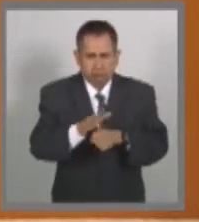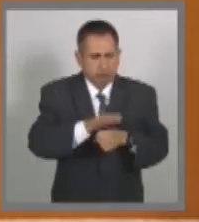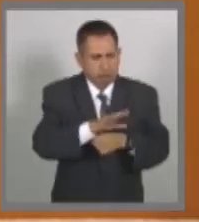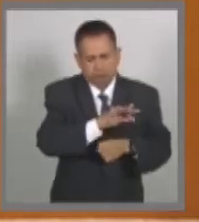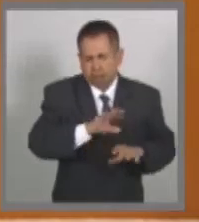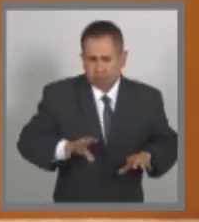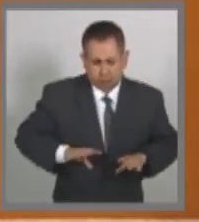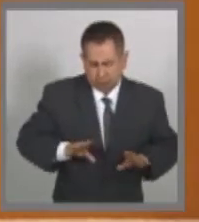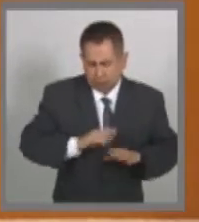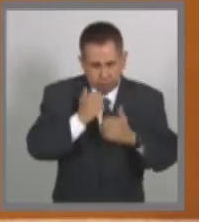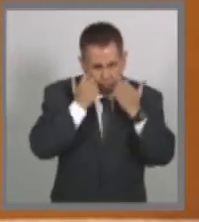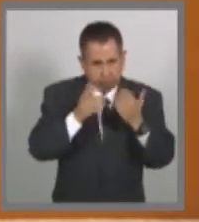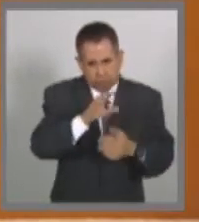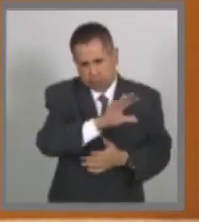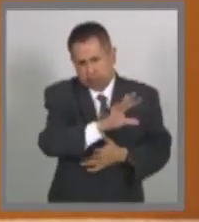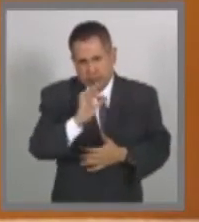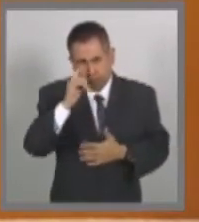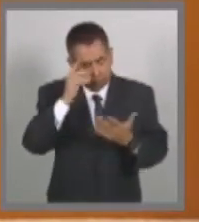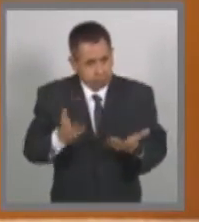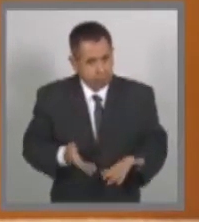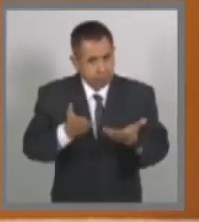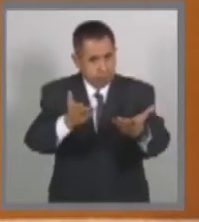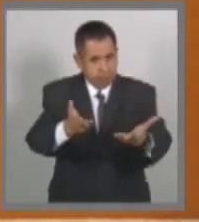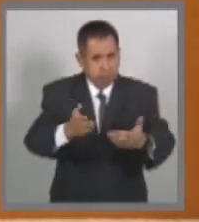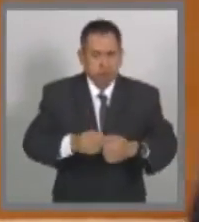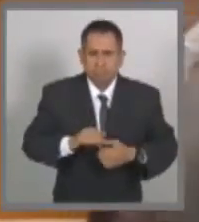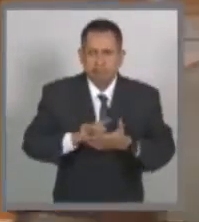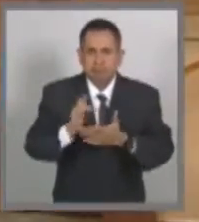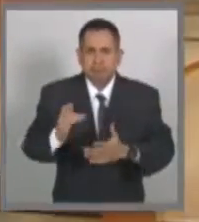idóneos para ser presentados a este pleno. Muchas